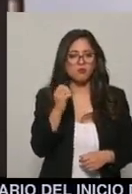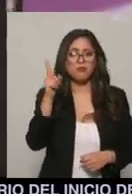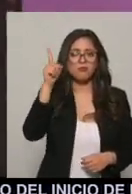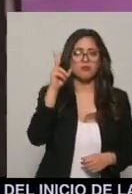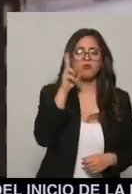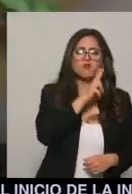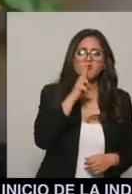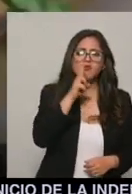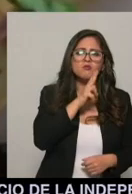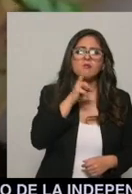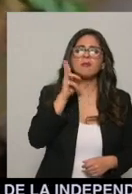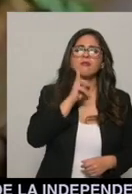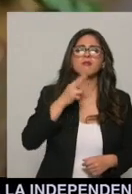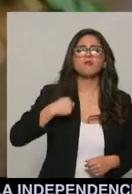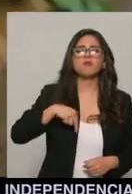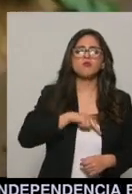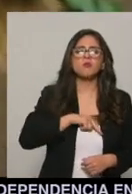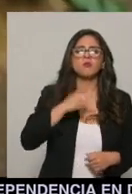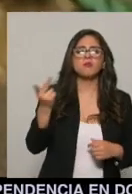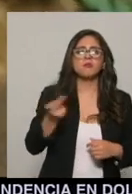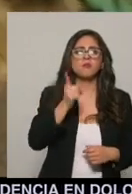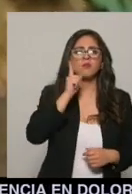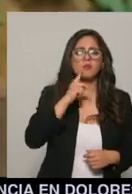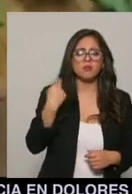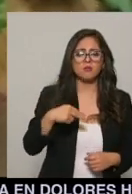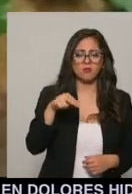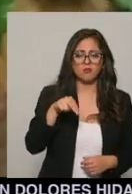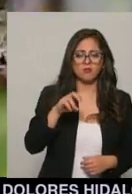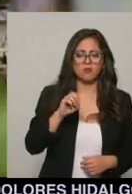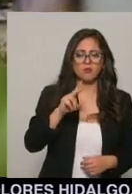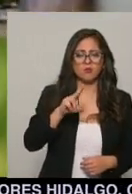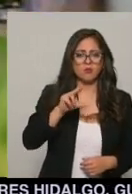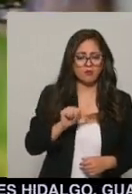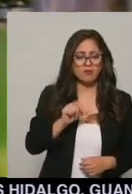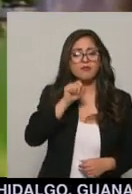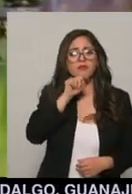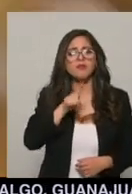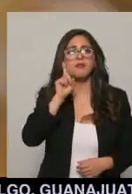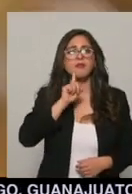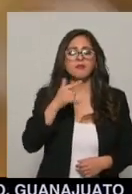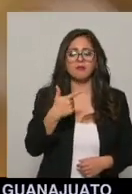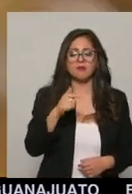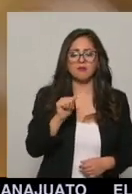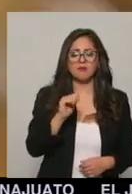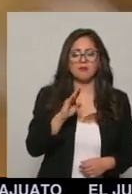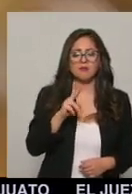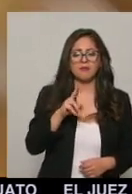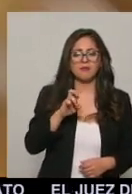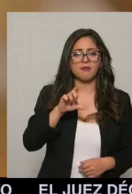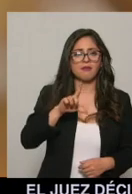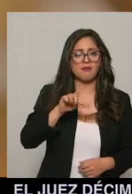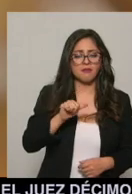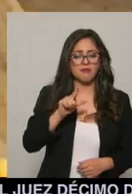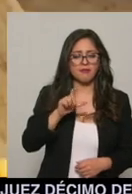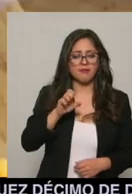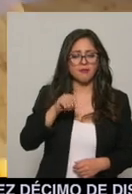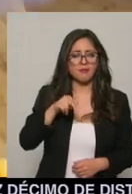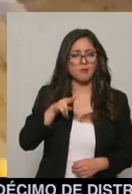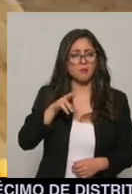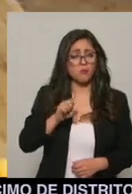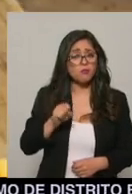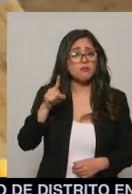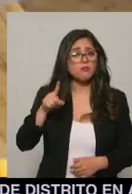Vamos a preguntarles a Nora Velázquez y a Gabriela Lemus, quienes son parte de la organización de